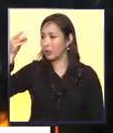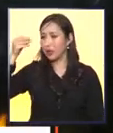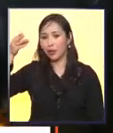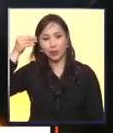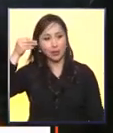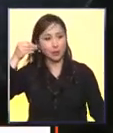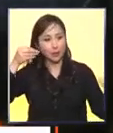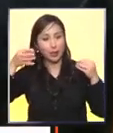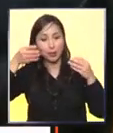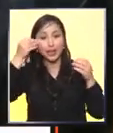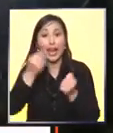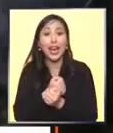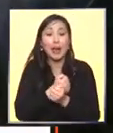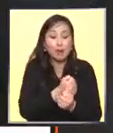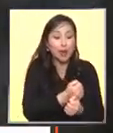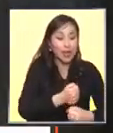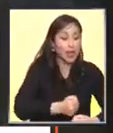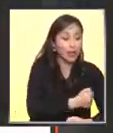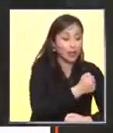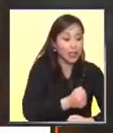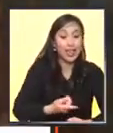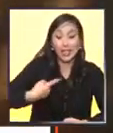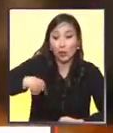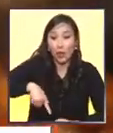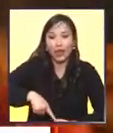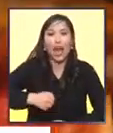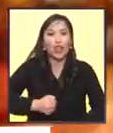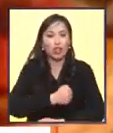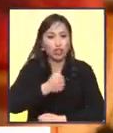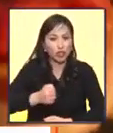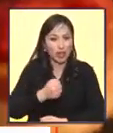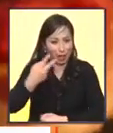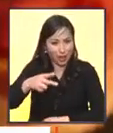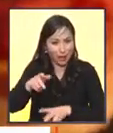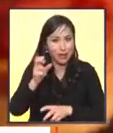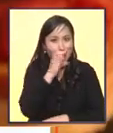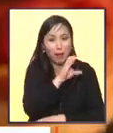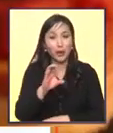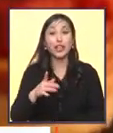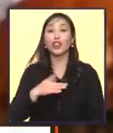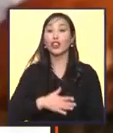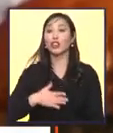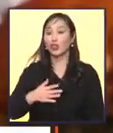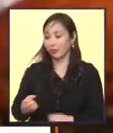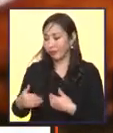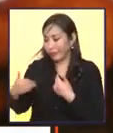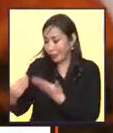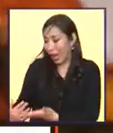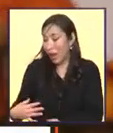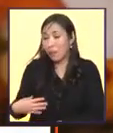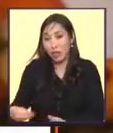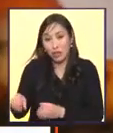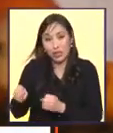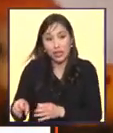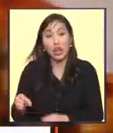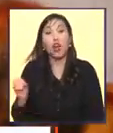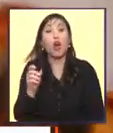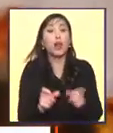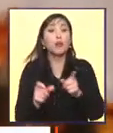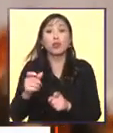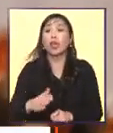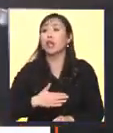que es el amor a la cocina y amor a nuestra cocina, la cocina criolla, la cocina campestre. Y es lo que yo quiero también entregarle a mi hijo o a la gente que viene para